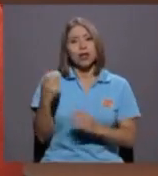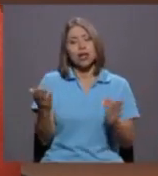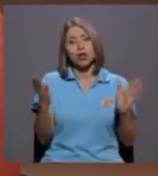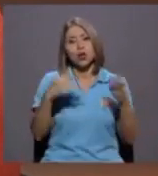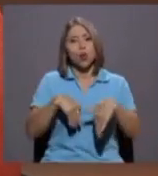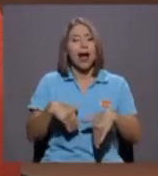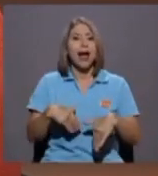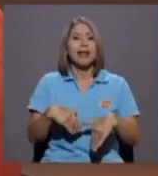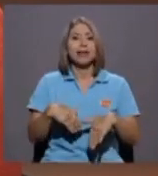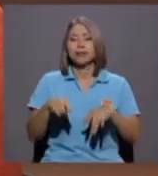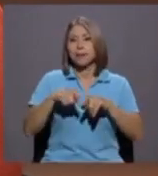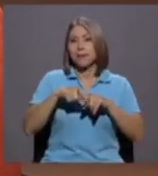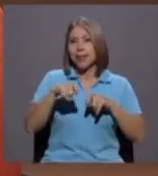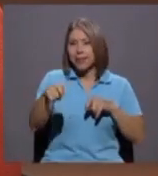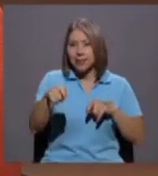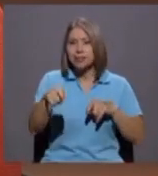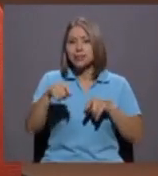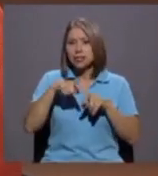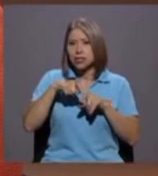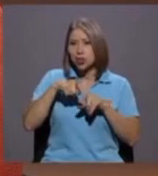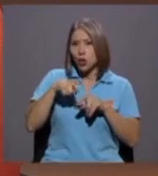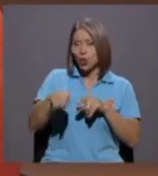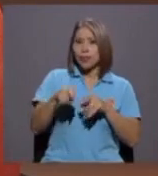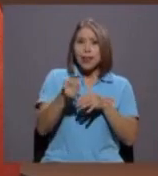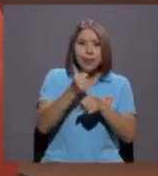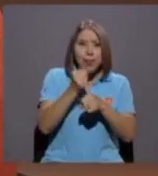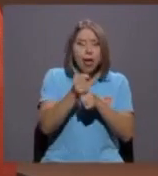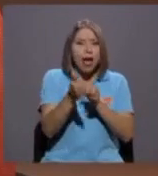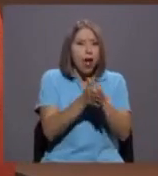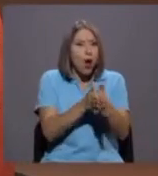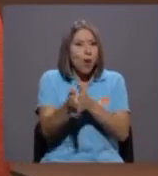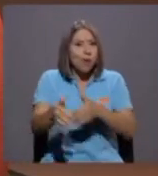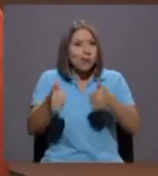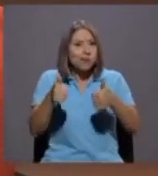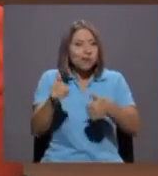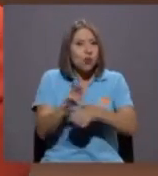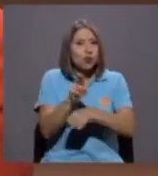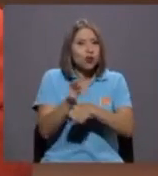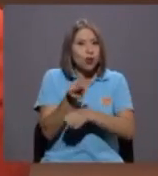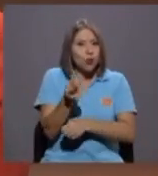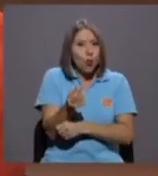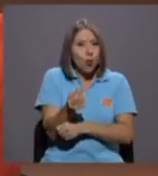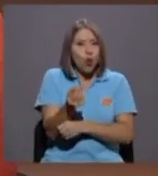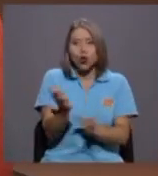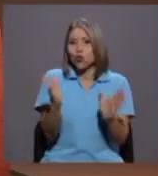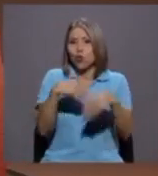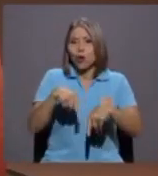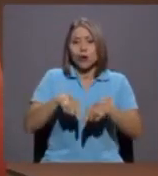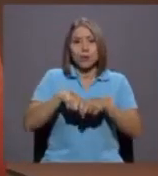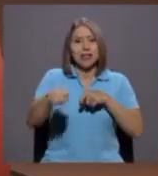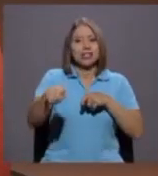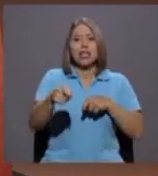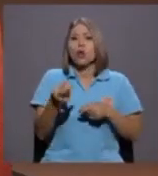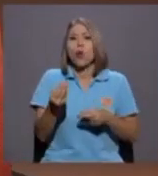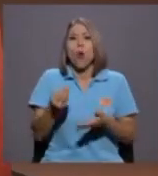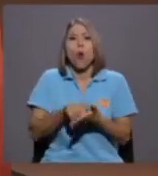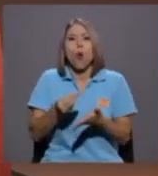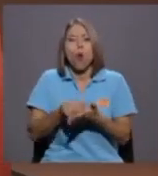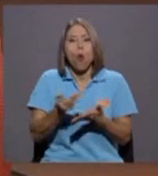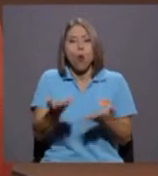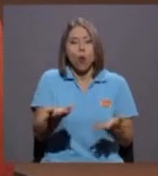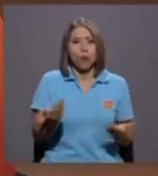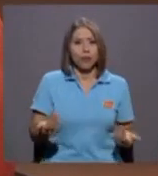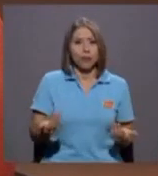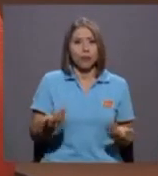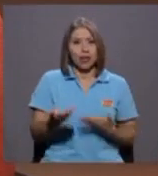una medición de la eficiencia en el uso de los recursos, ni una medición en el costo de los recursos. Entonces,